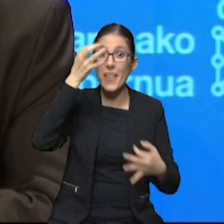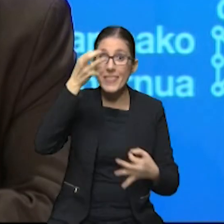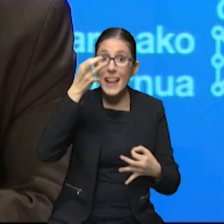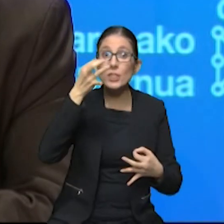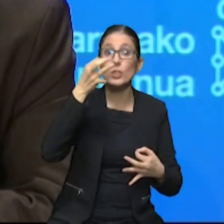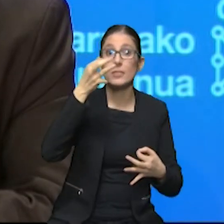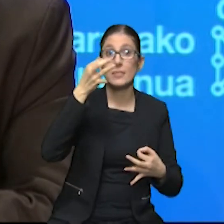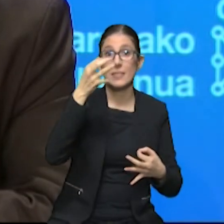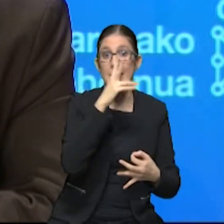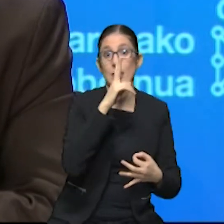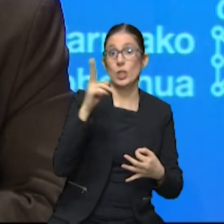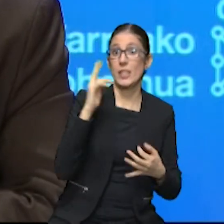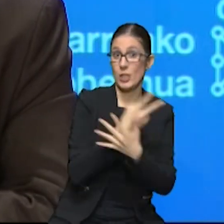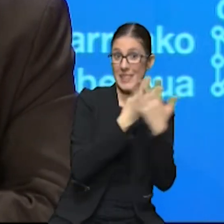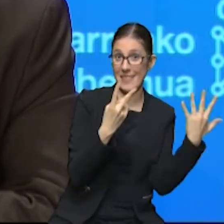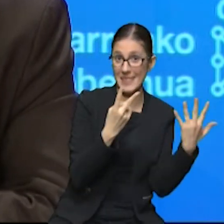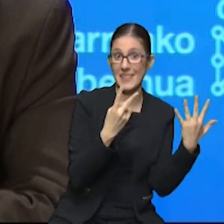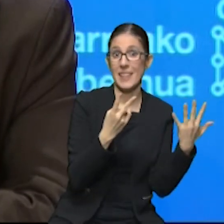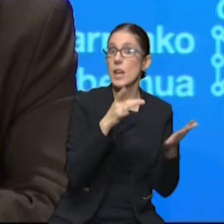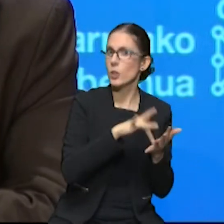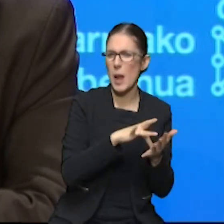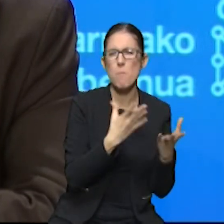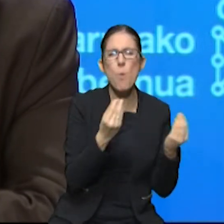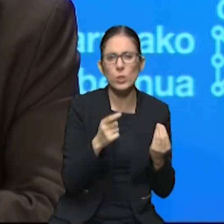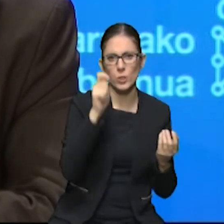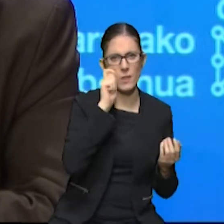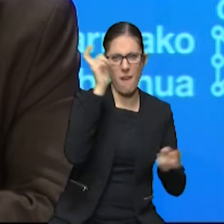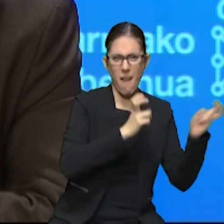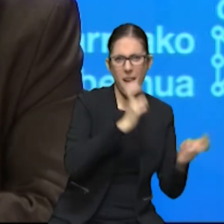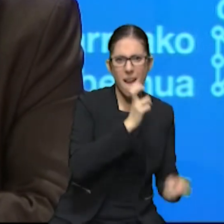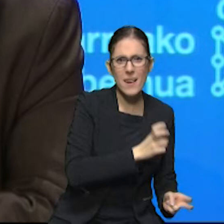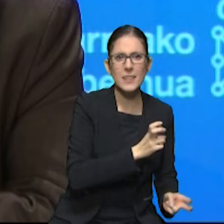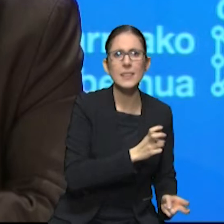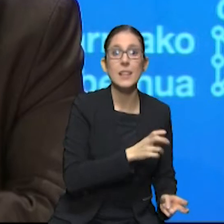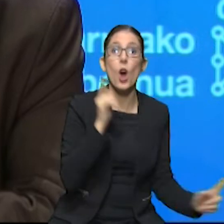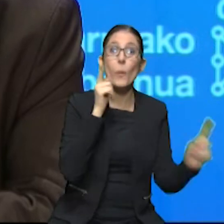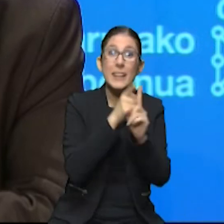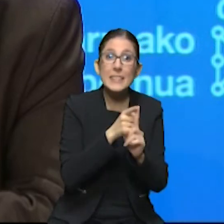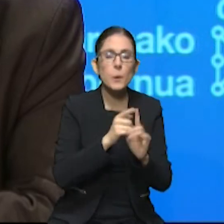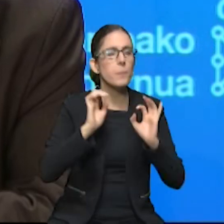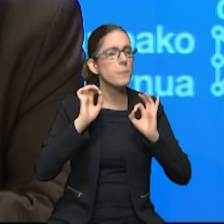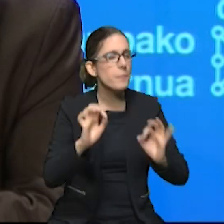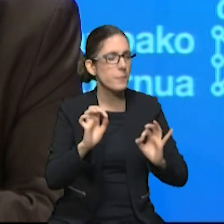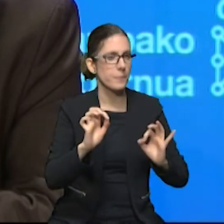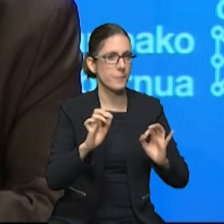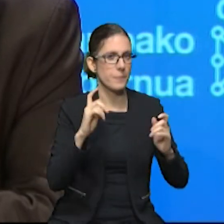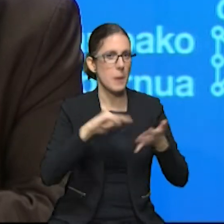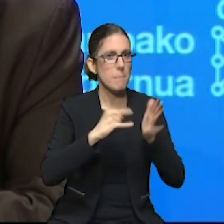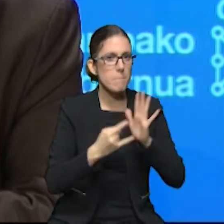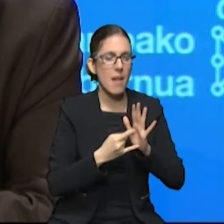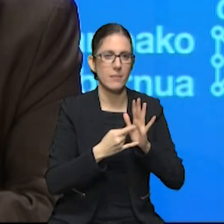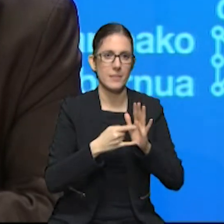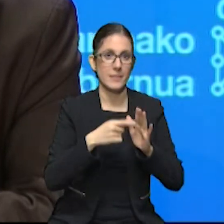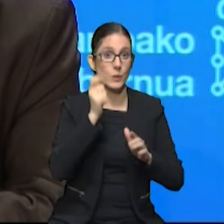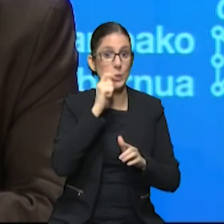2017, año que fue récord de turistas. El objetivo fundamental del Plan Estratégico de Turismo es captar flujos de visitantes fuera de las temporadas